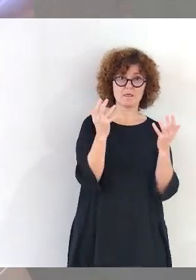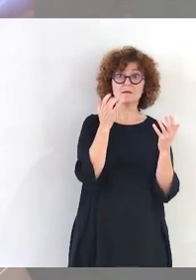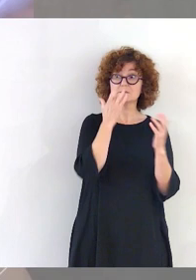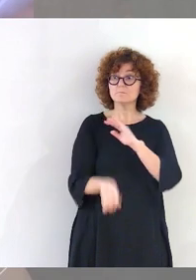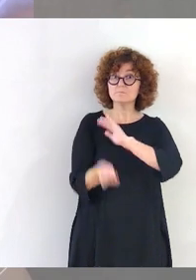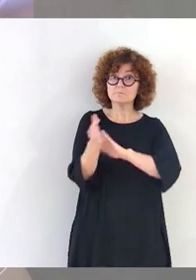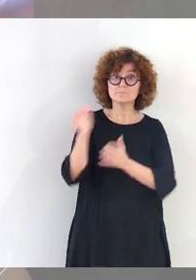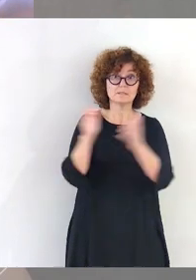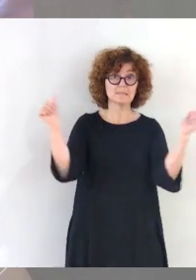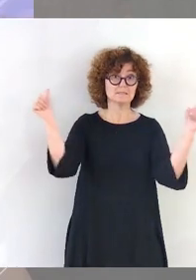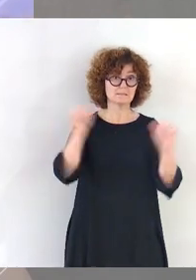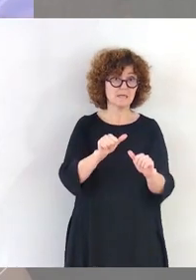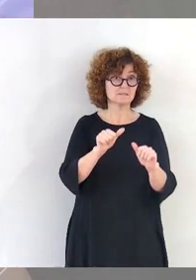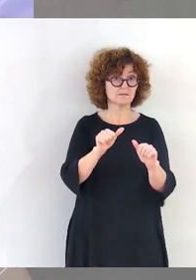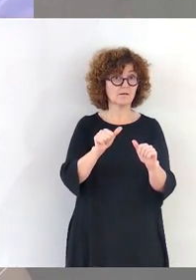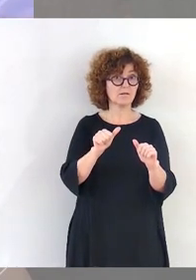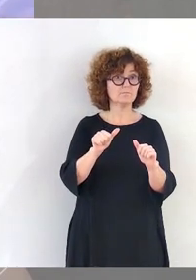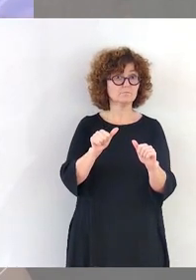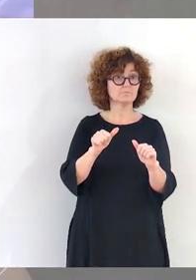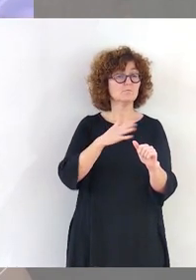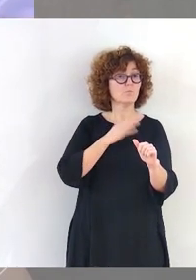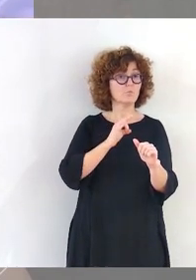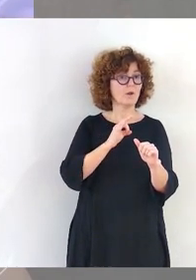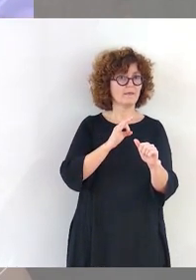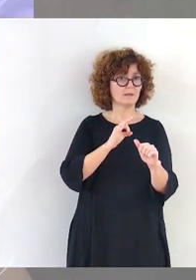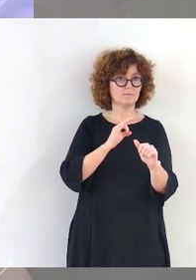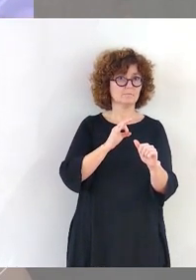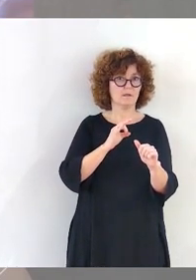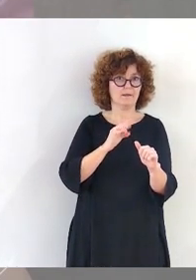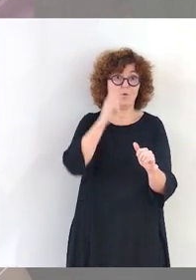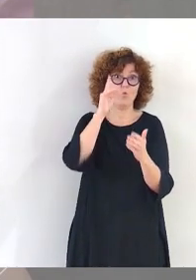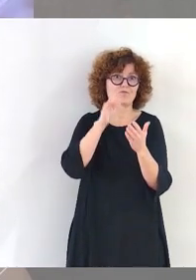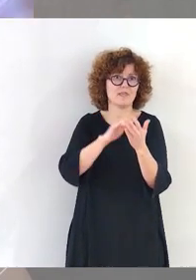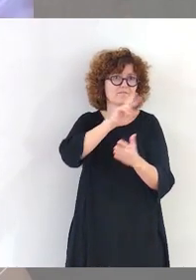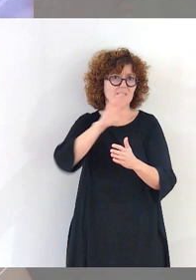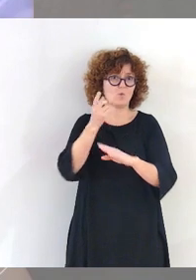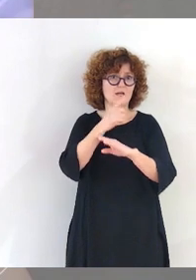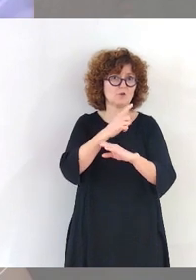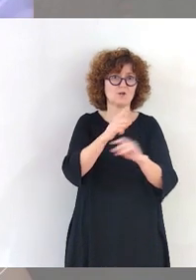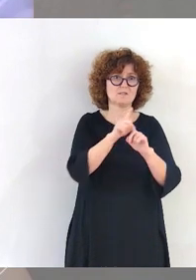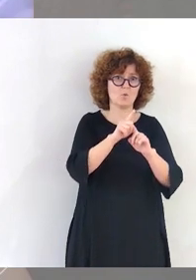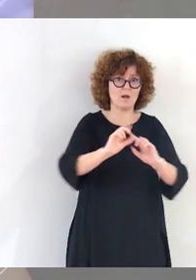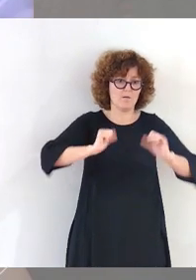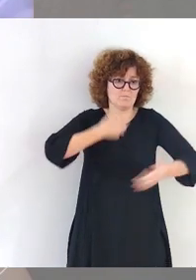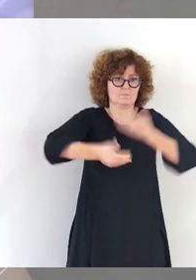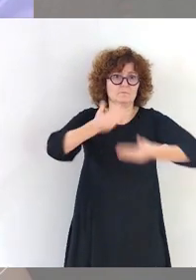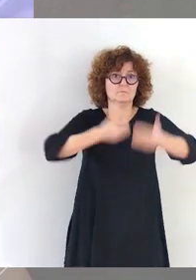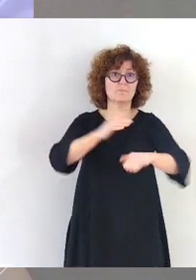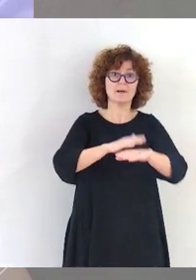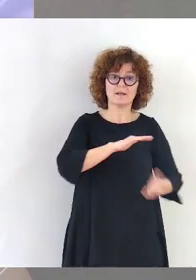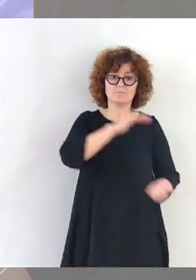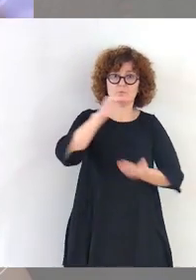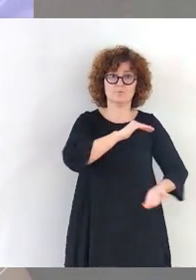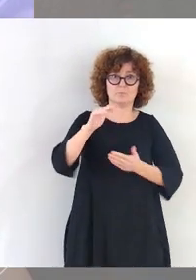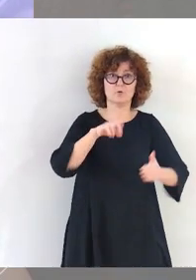hay un desastre se pueden eh poner en marcha en menos de 24 horas para proveer de de de de los recursos